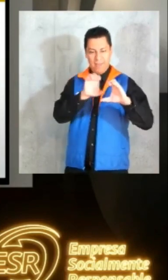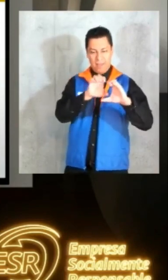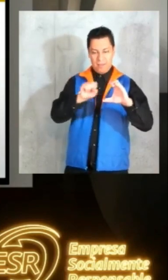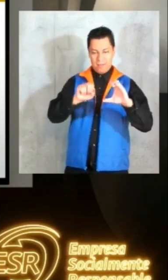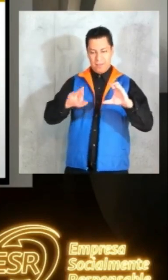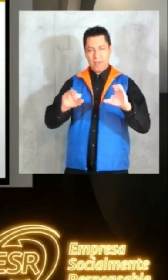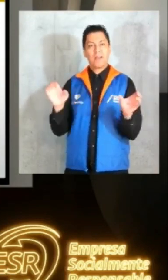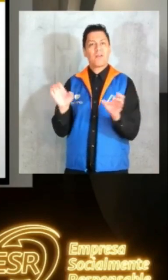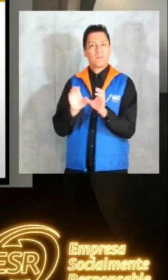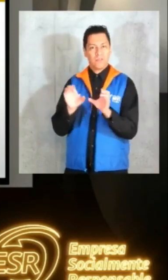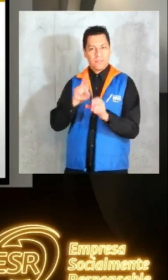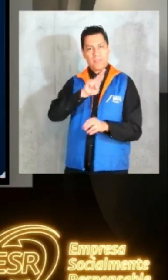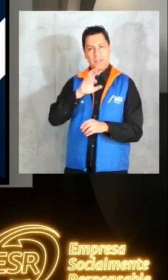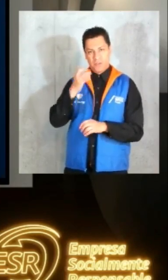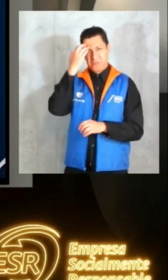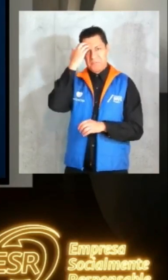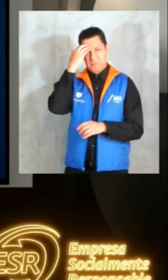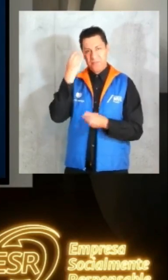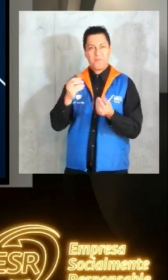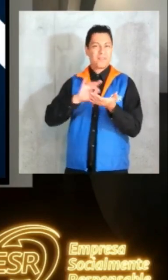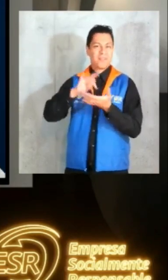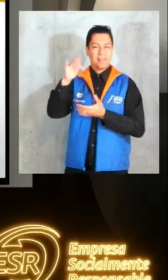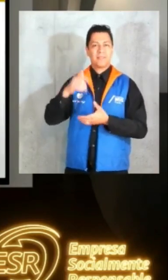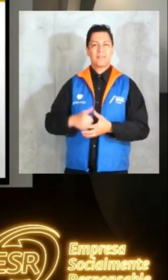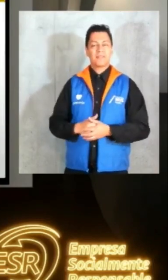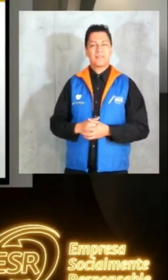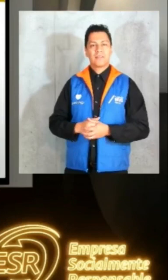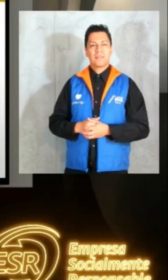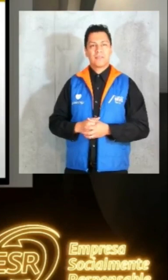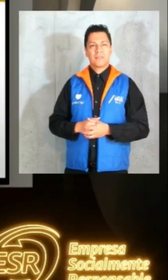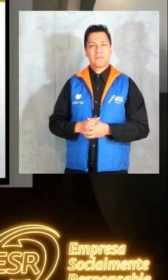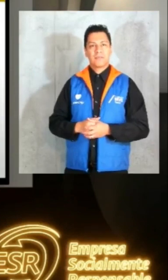año consecutivo el distintivo ESR.